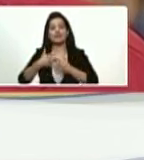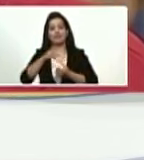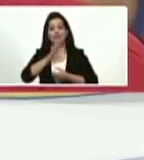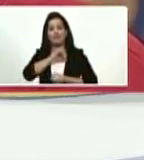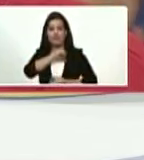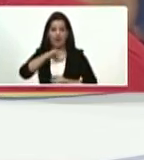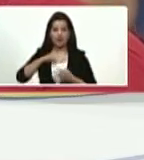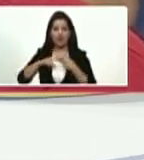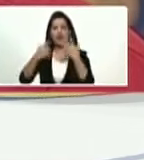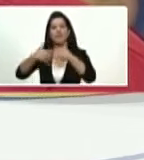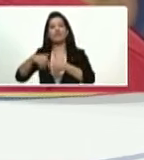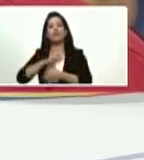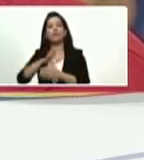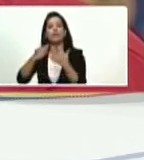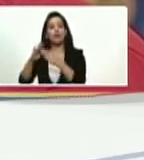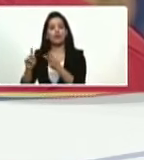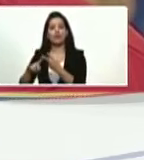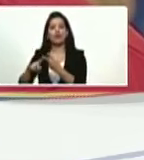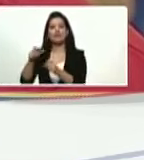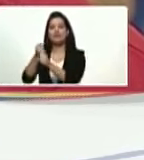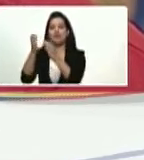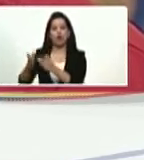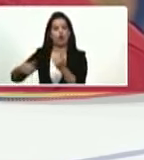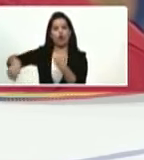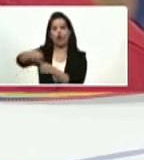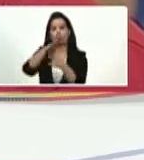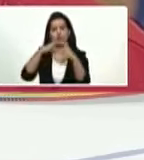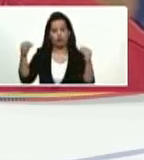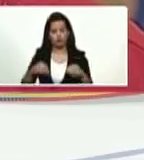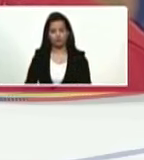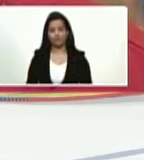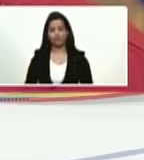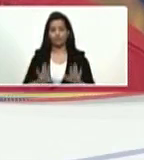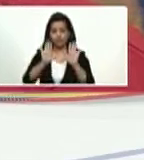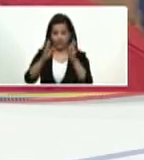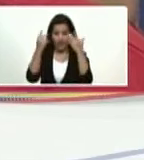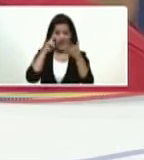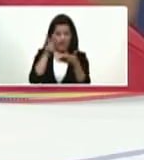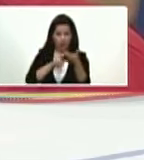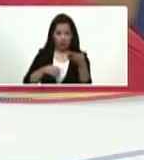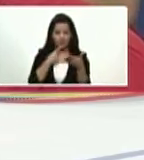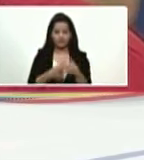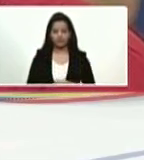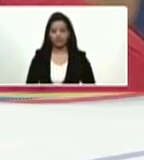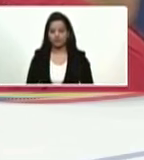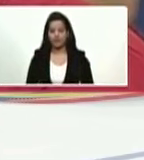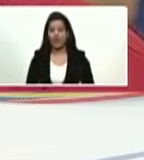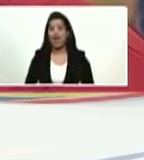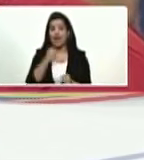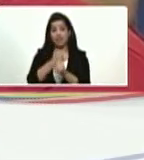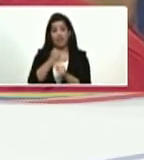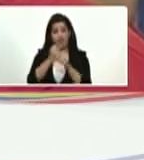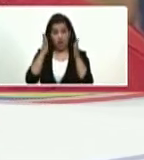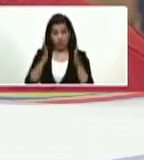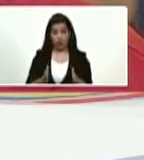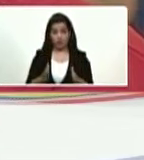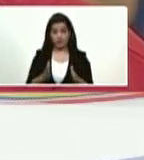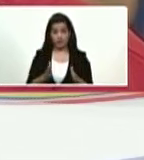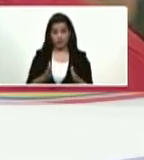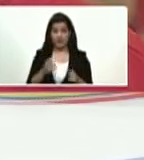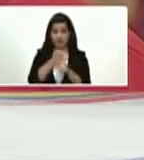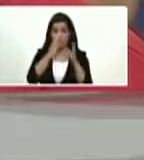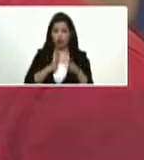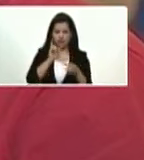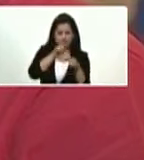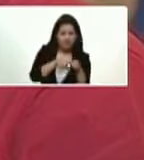Los trabajadores y trabajadoras de las empresas recuperadas, ocupadas, nacionalizadas, creadas, comuneros y tecnólogos